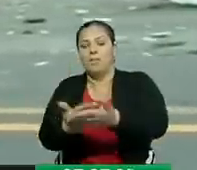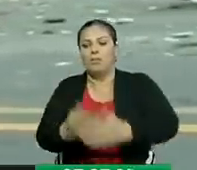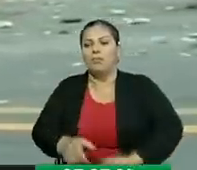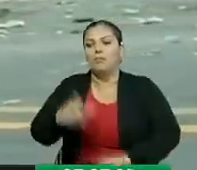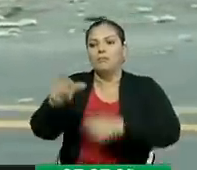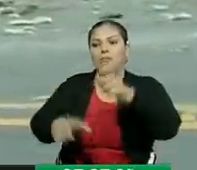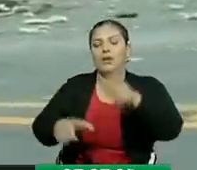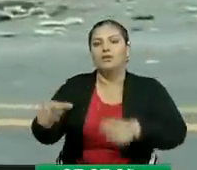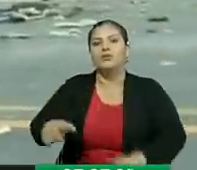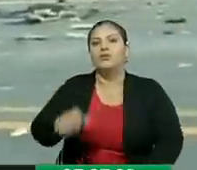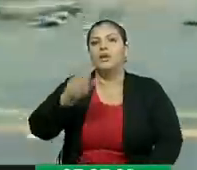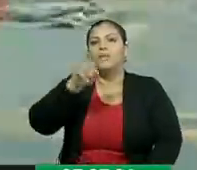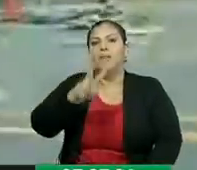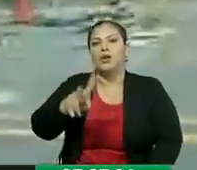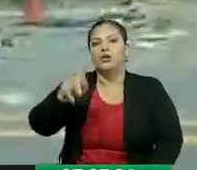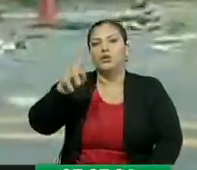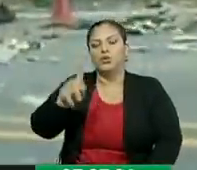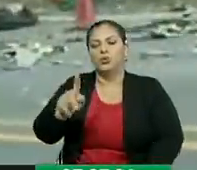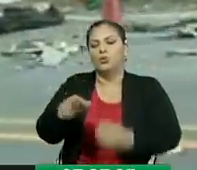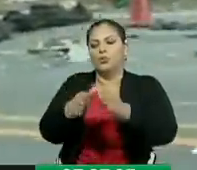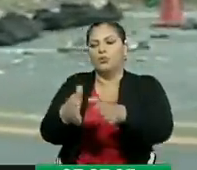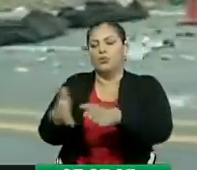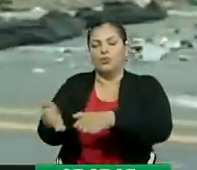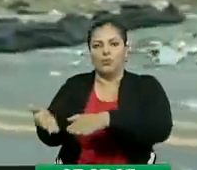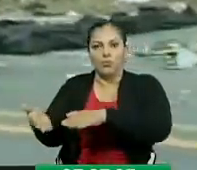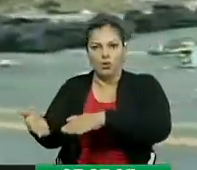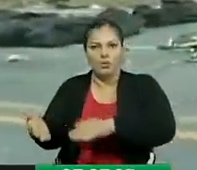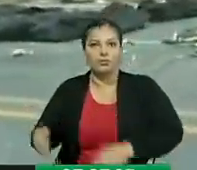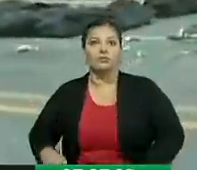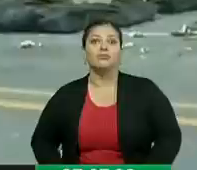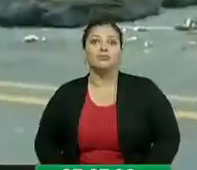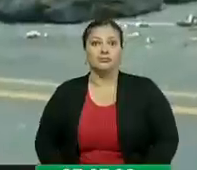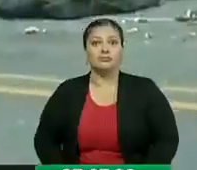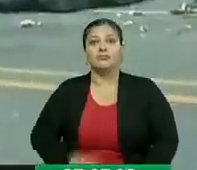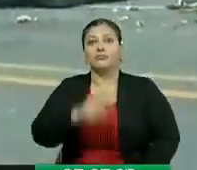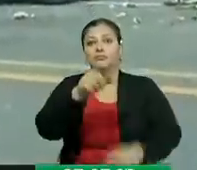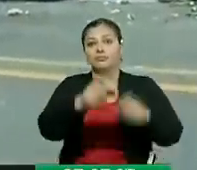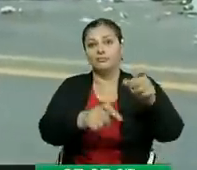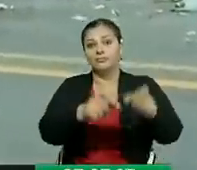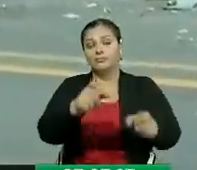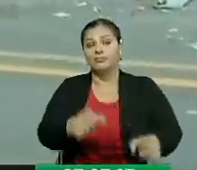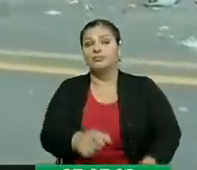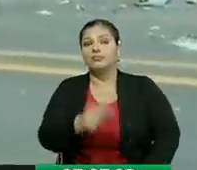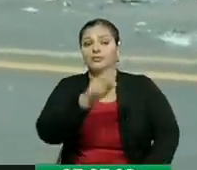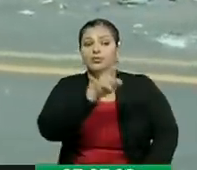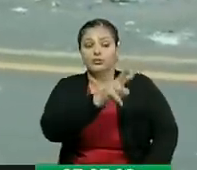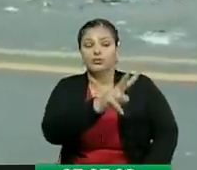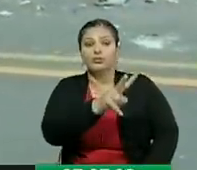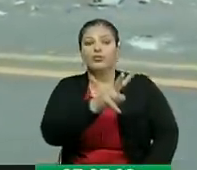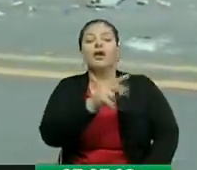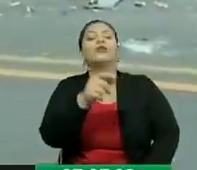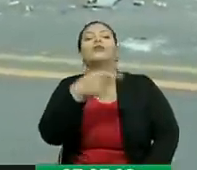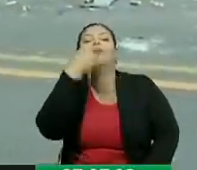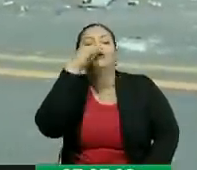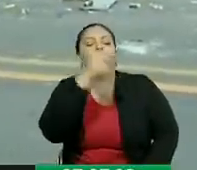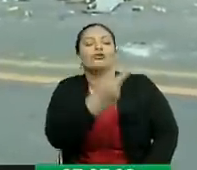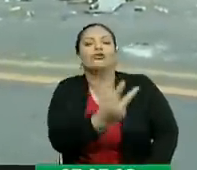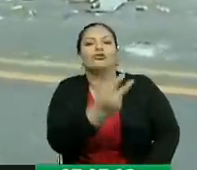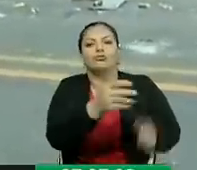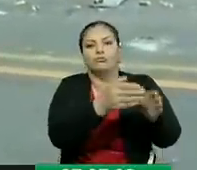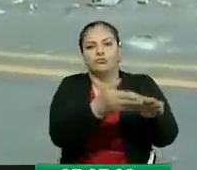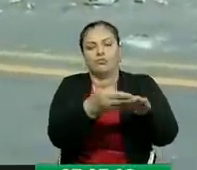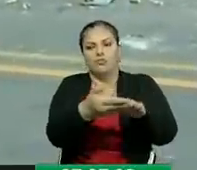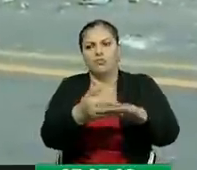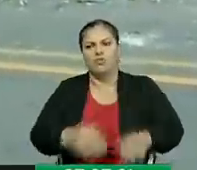y 20 personas que fueron trasladadas a diferentes casas de salud. Al momento en el lugar nos encontramos con 4 ambulancias del Cuerpo